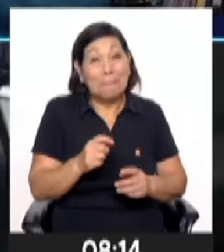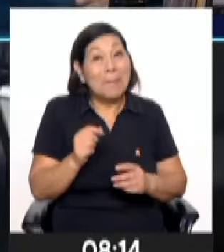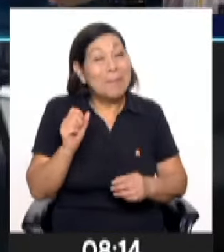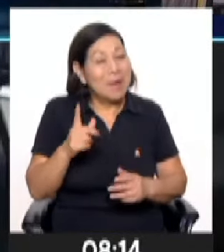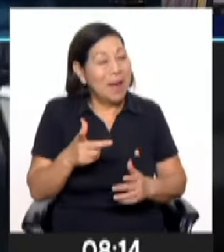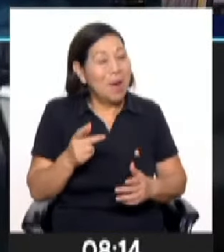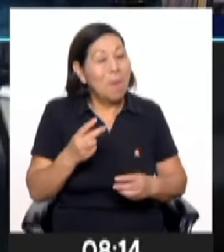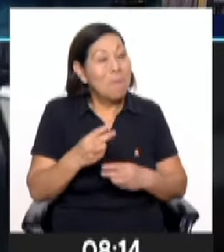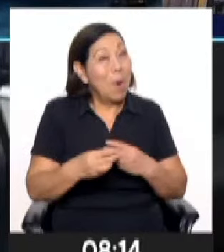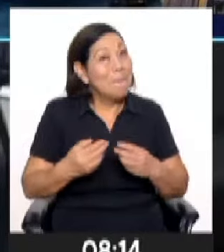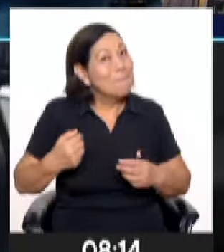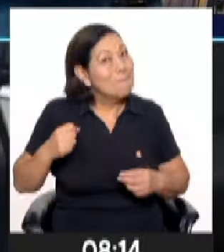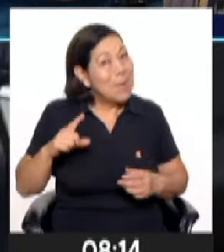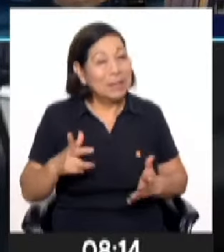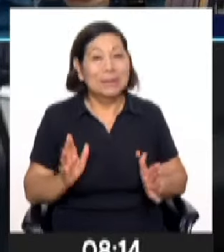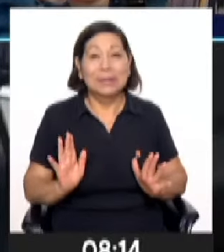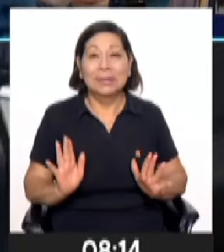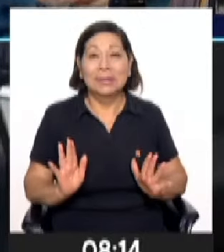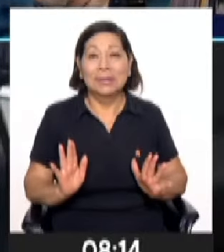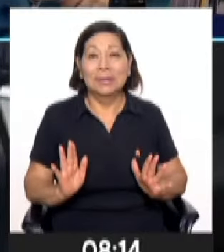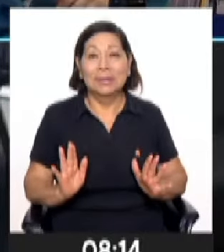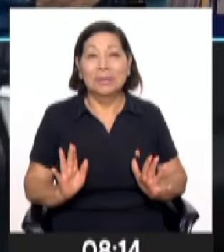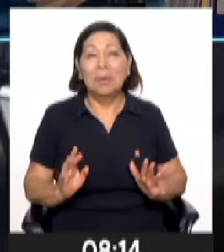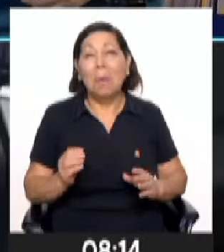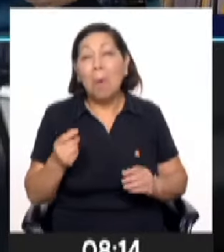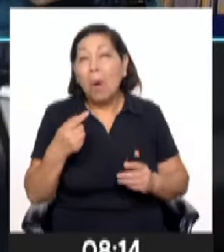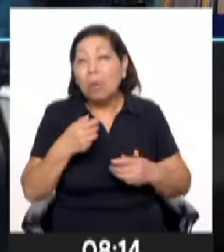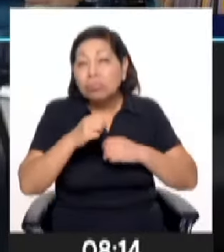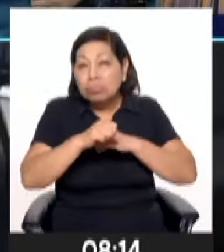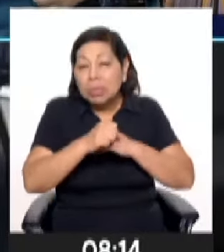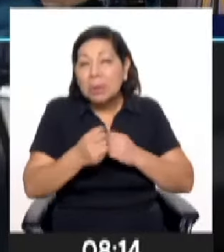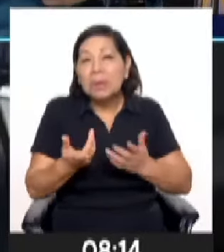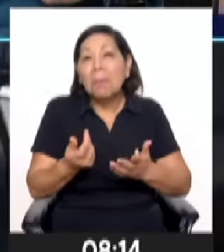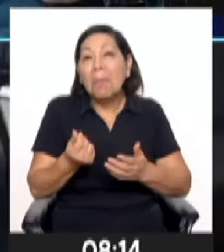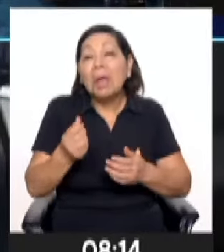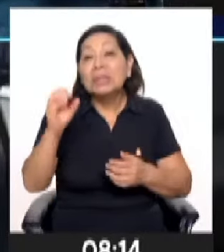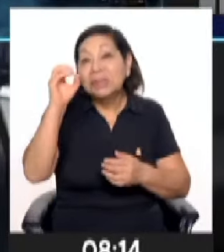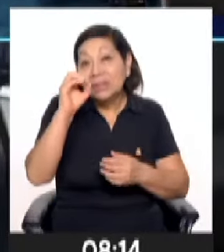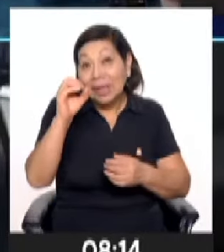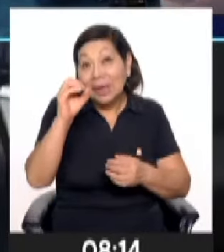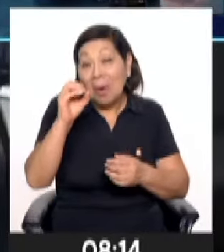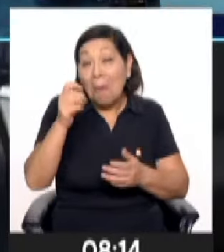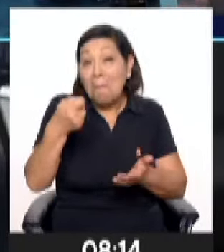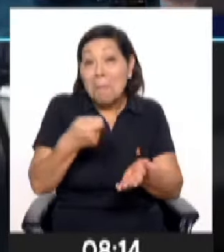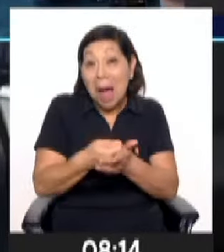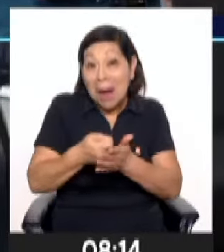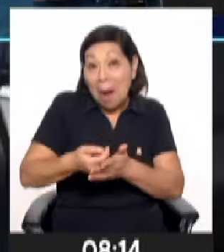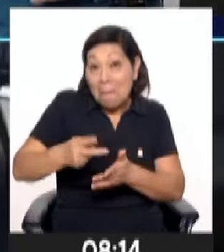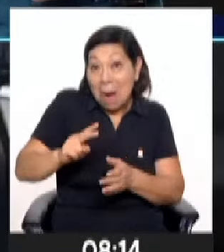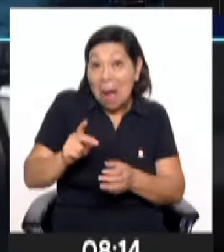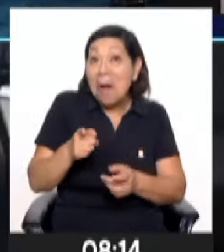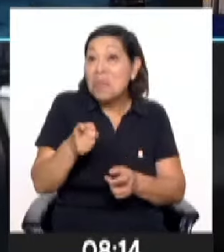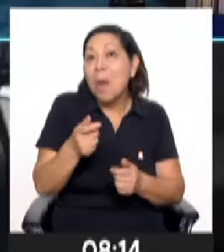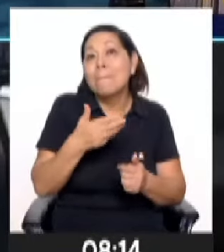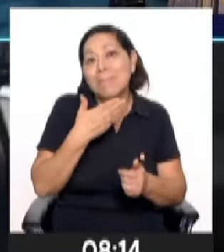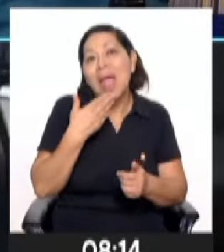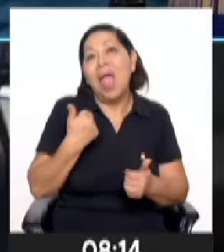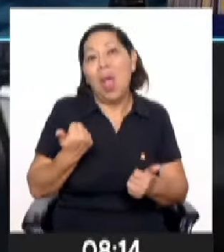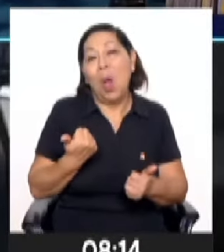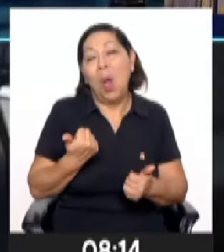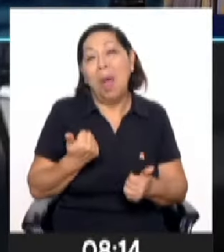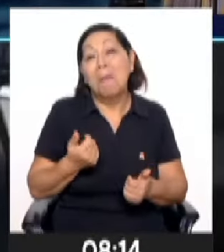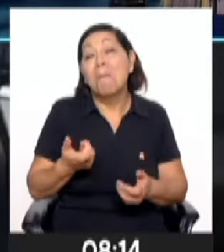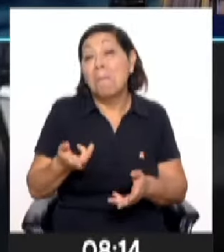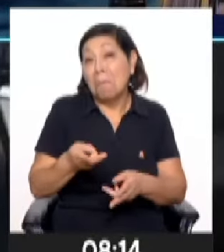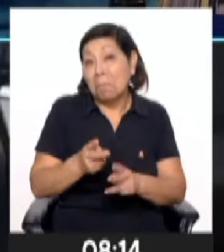es lo más caro del mundo mundial, salvo que sea una promoción de cero intereses. Eso sí es una excepción que vale la pena, ¿no? Si la tarjeta